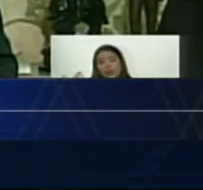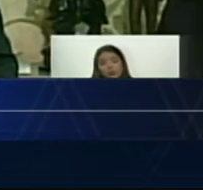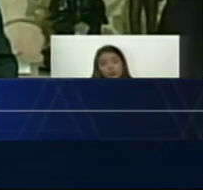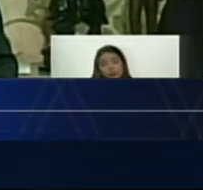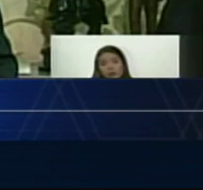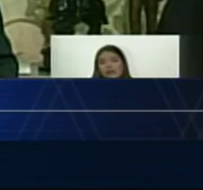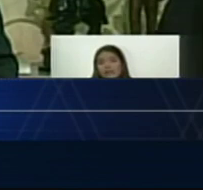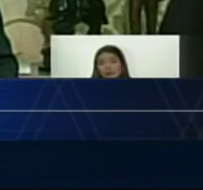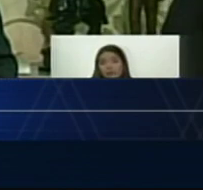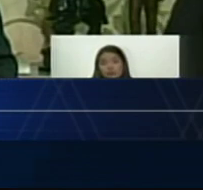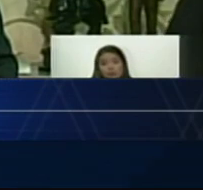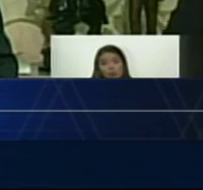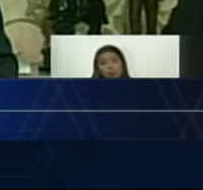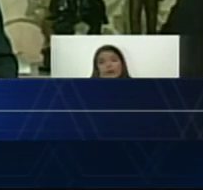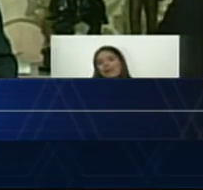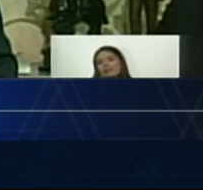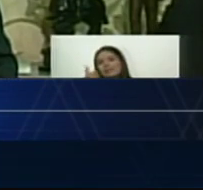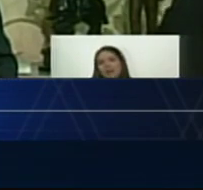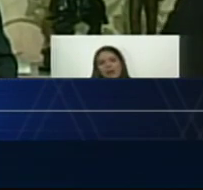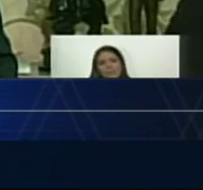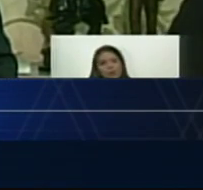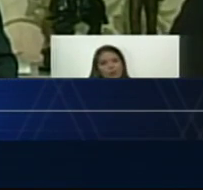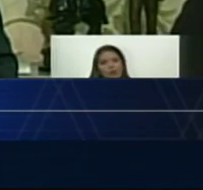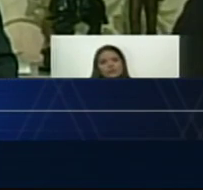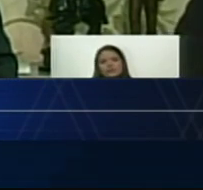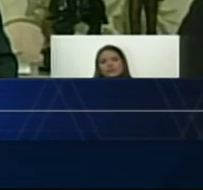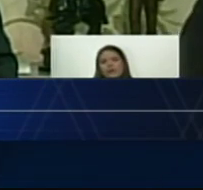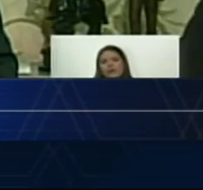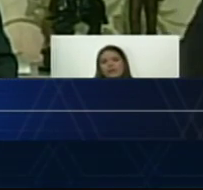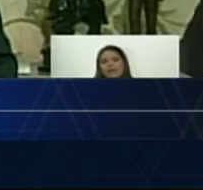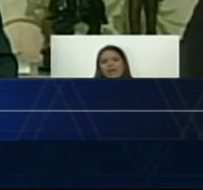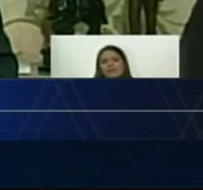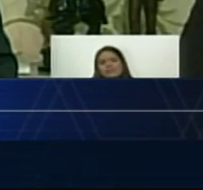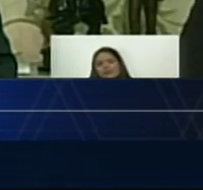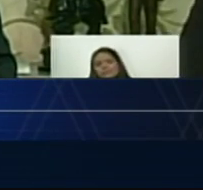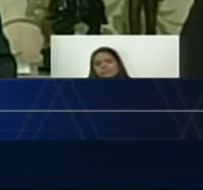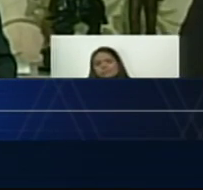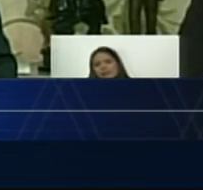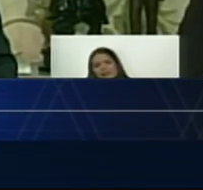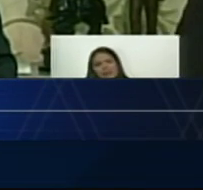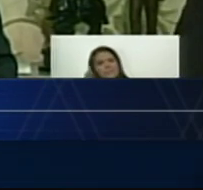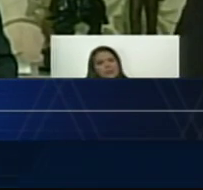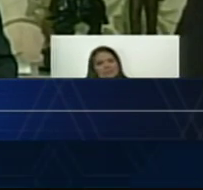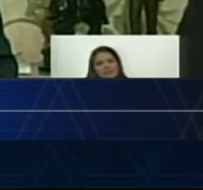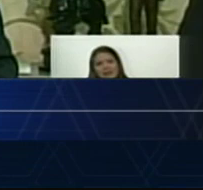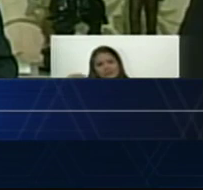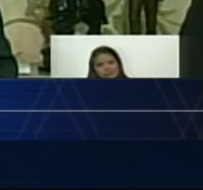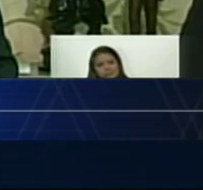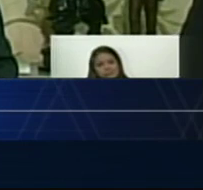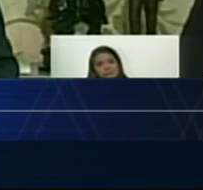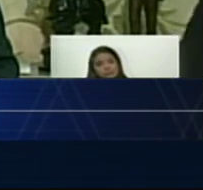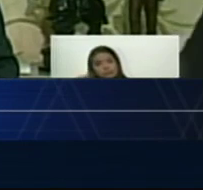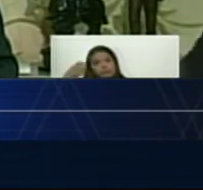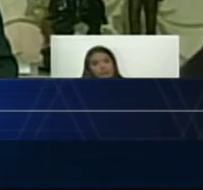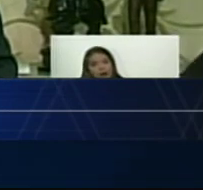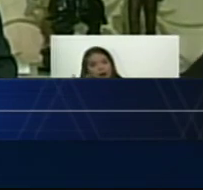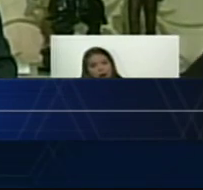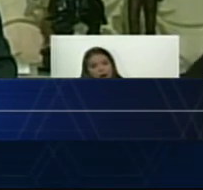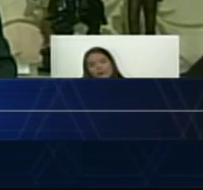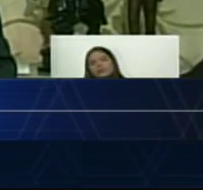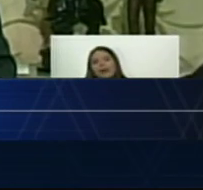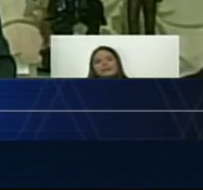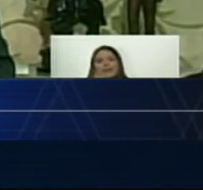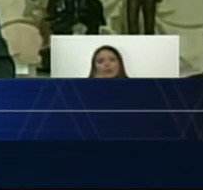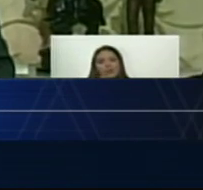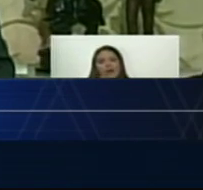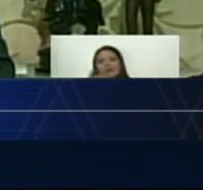inducida, de la especulación, del valor ficticio de la divisa, el sabotaje a los sistemas de distribución de bienes y